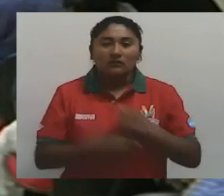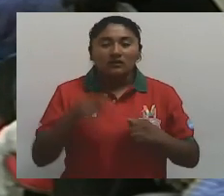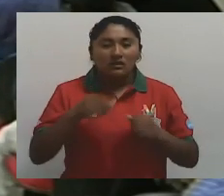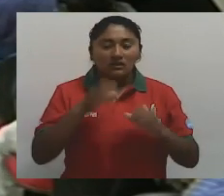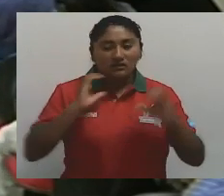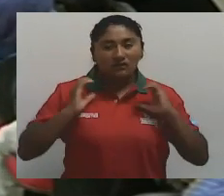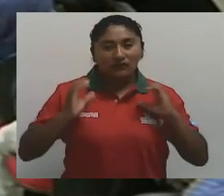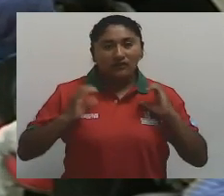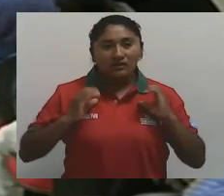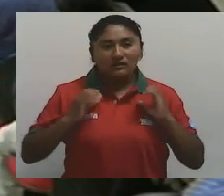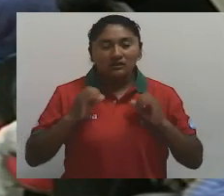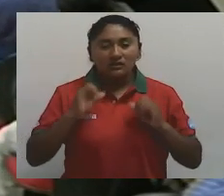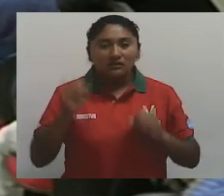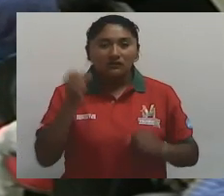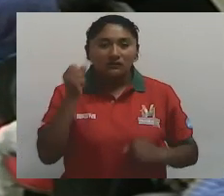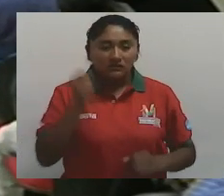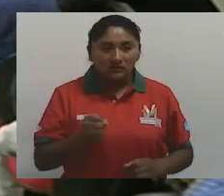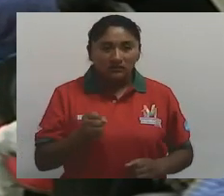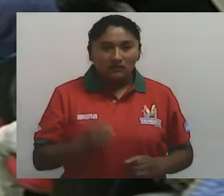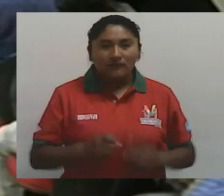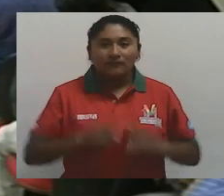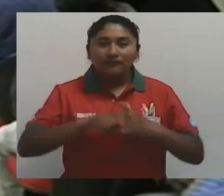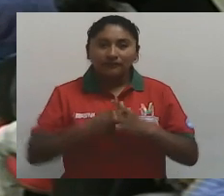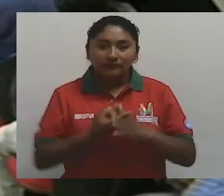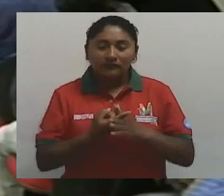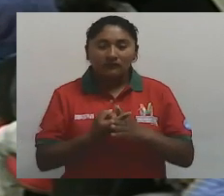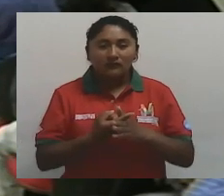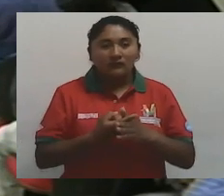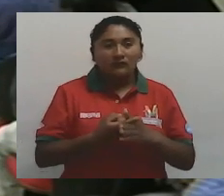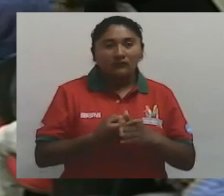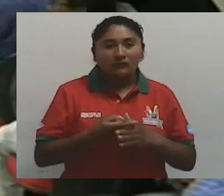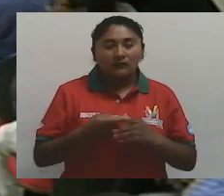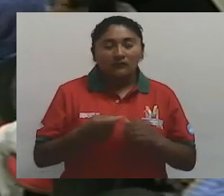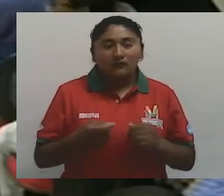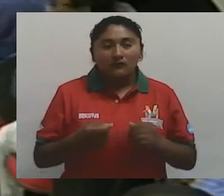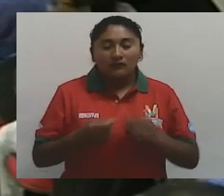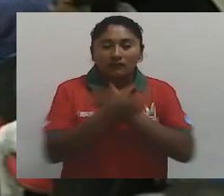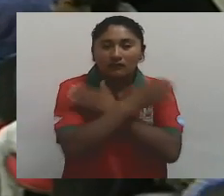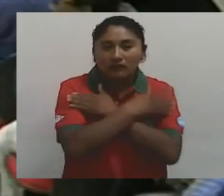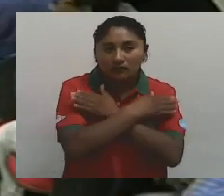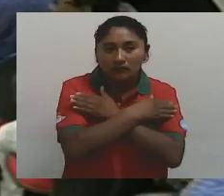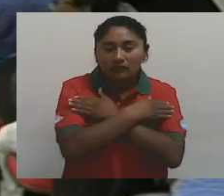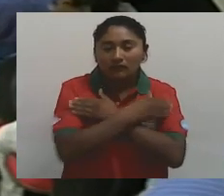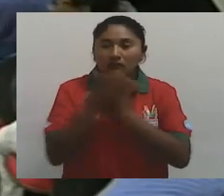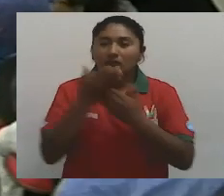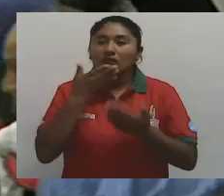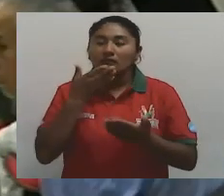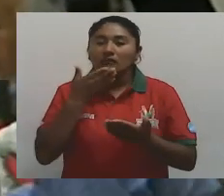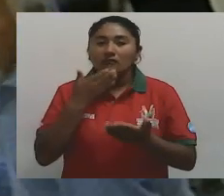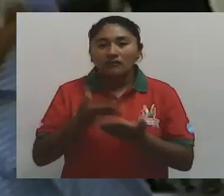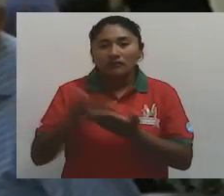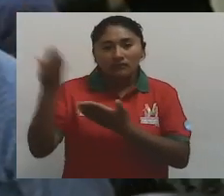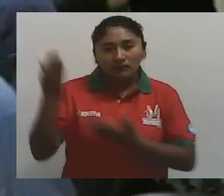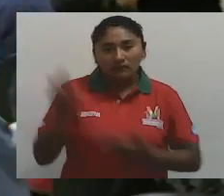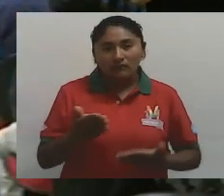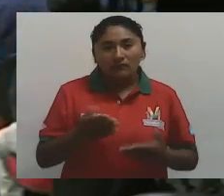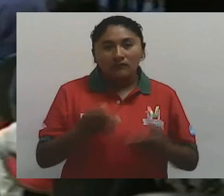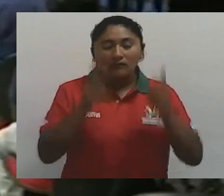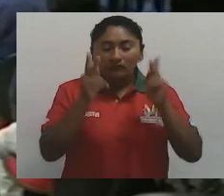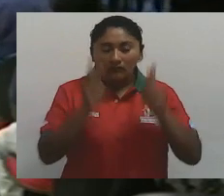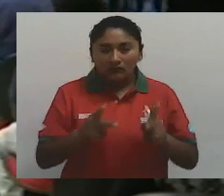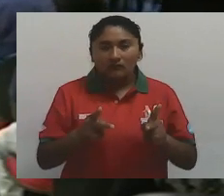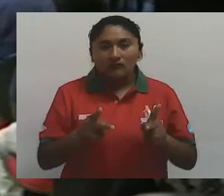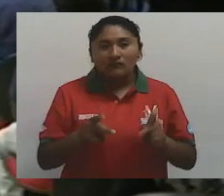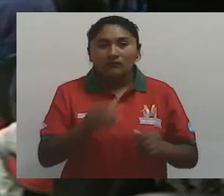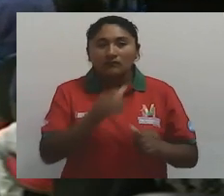programa, primeramente dando la bienvenida a los presentes, saludando a las autoridades que nos